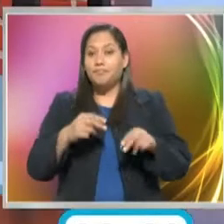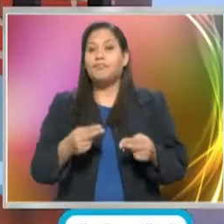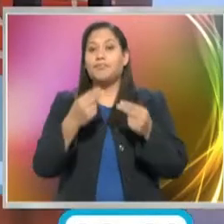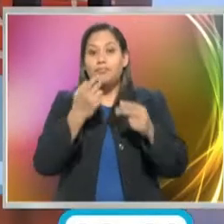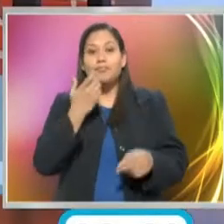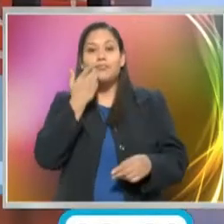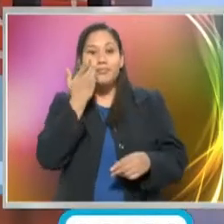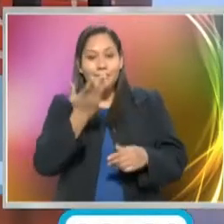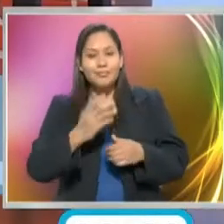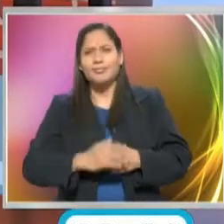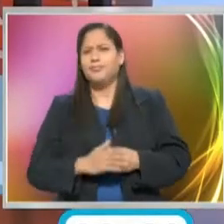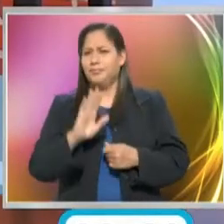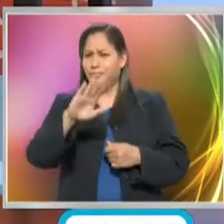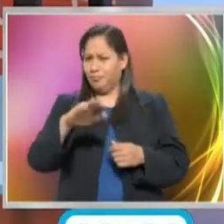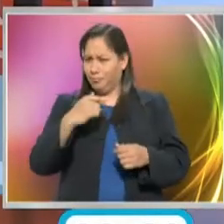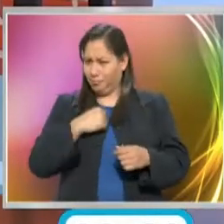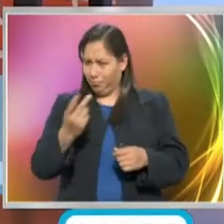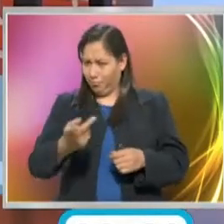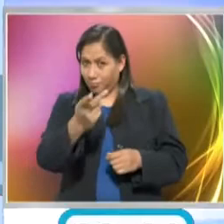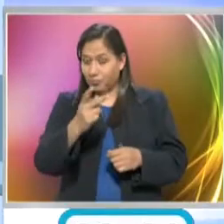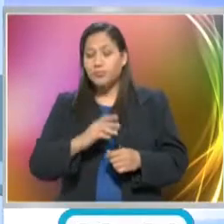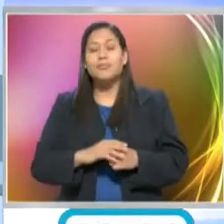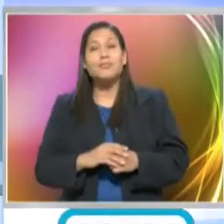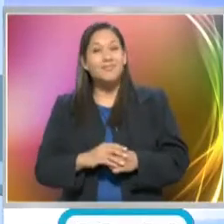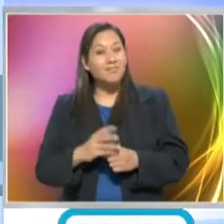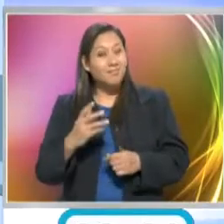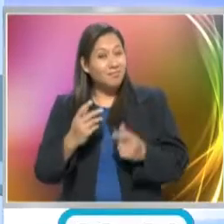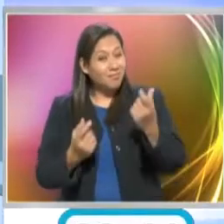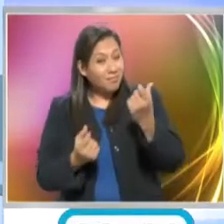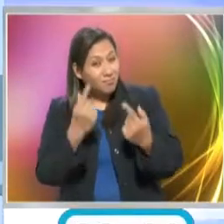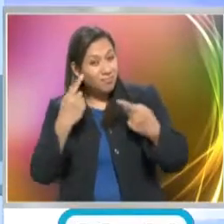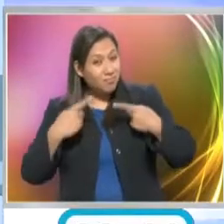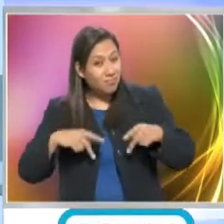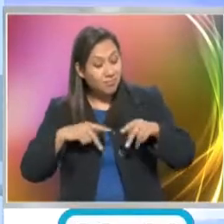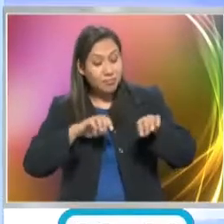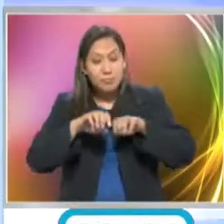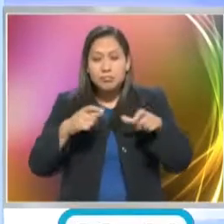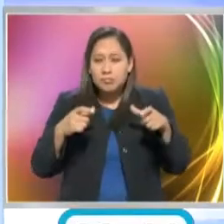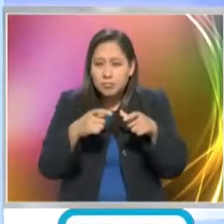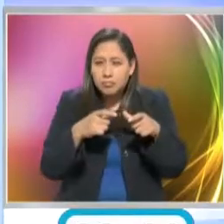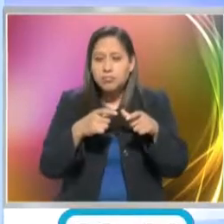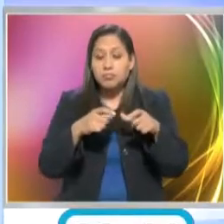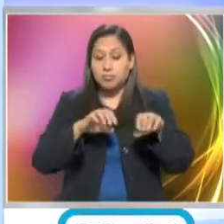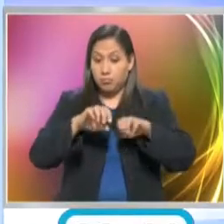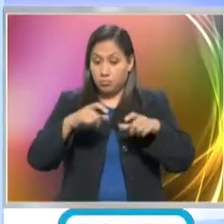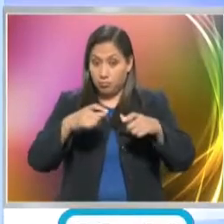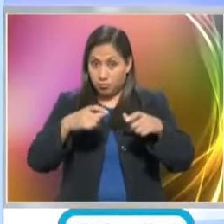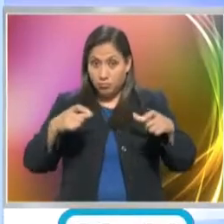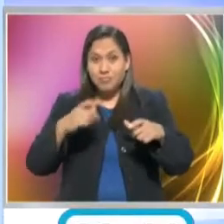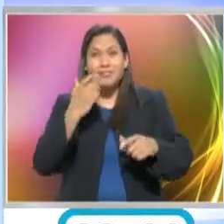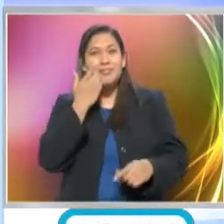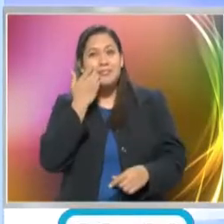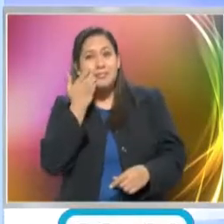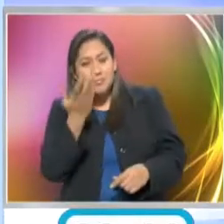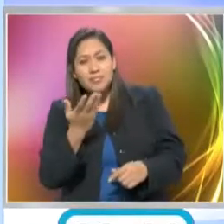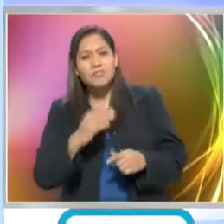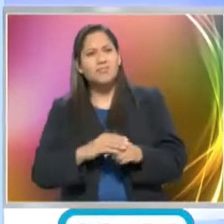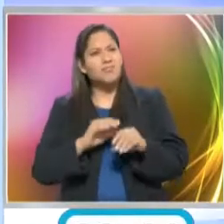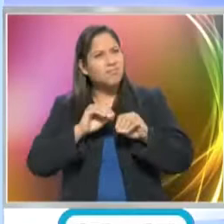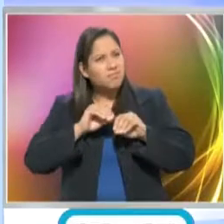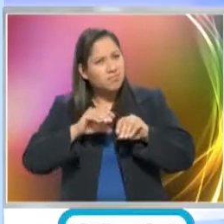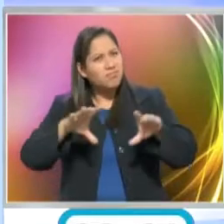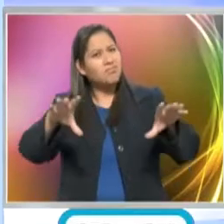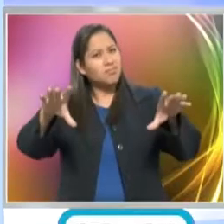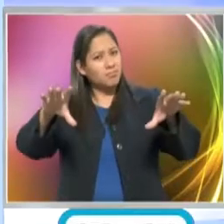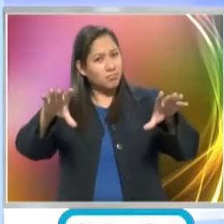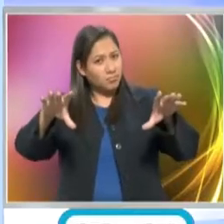lo mismo, que es posicionar a los productos y a los servicios que existen, pero de una manera